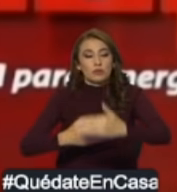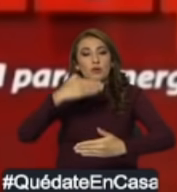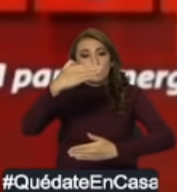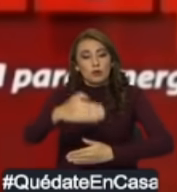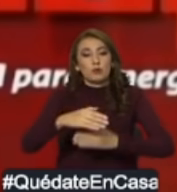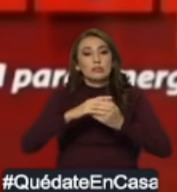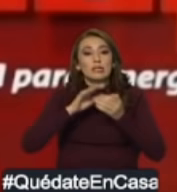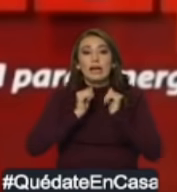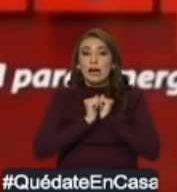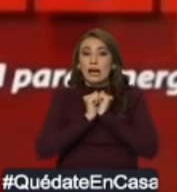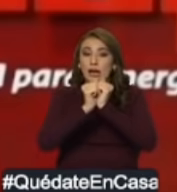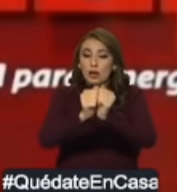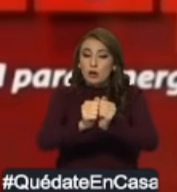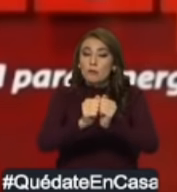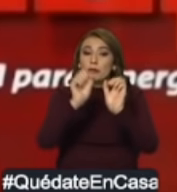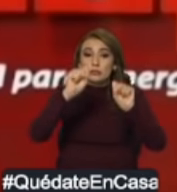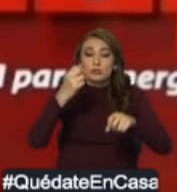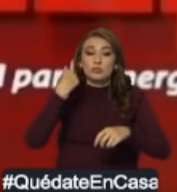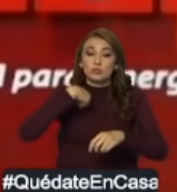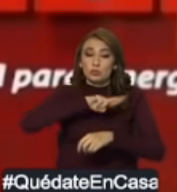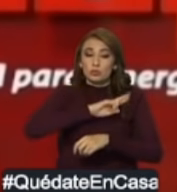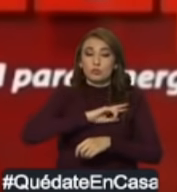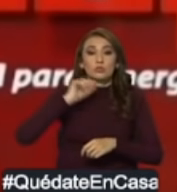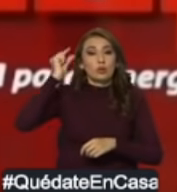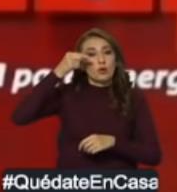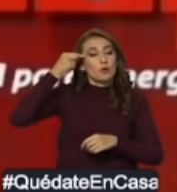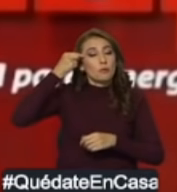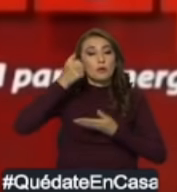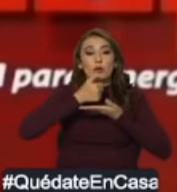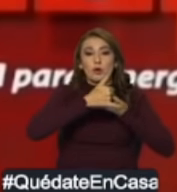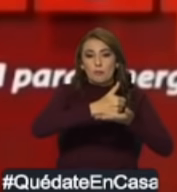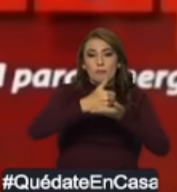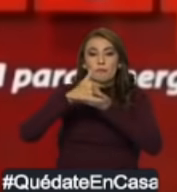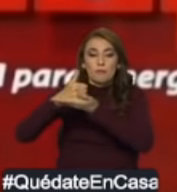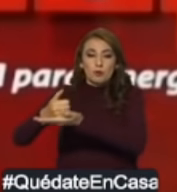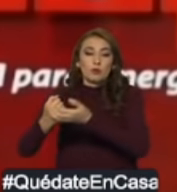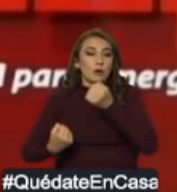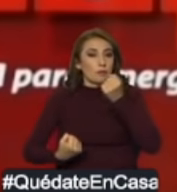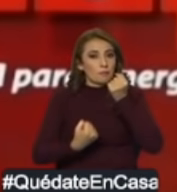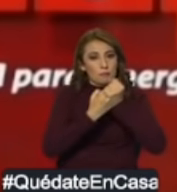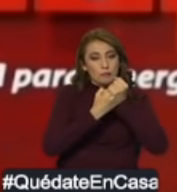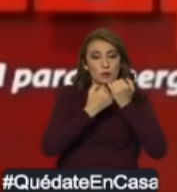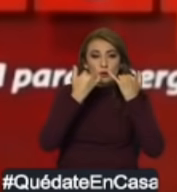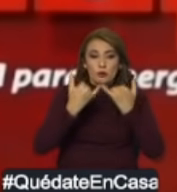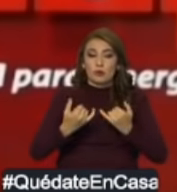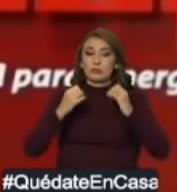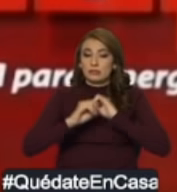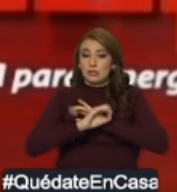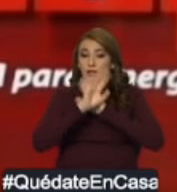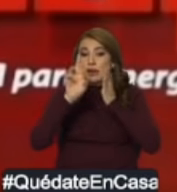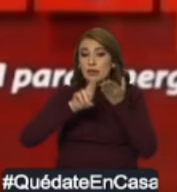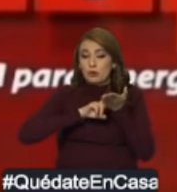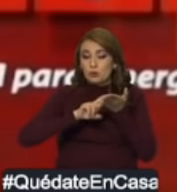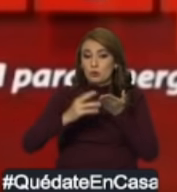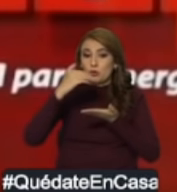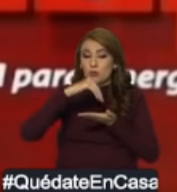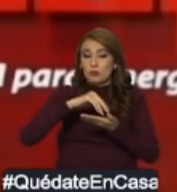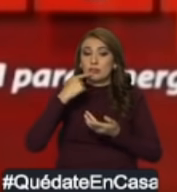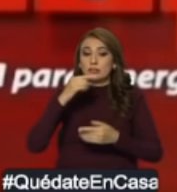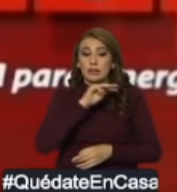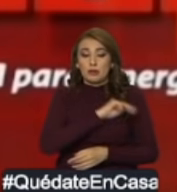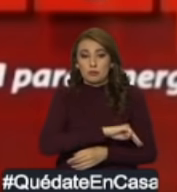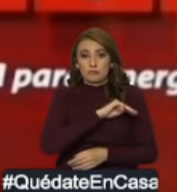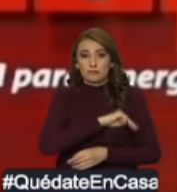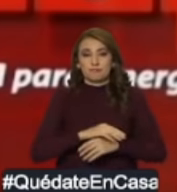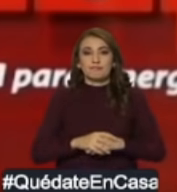a acompañar en lo que sea necesario, como se los he ratificado directamente esta mañana en la reunión con la Asociación de Municipalidades